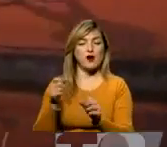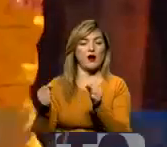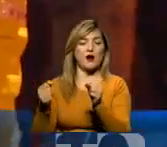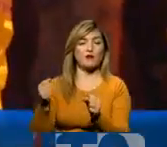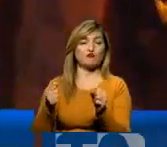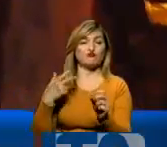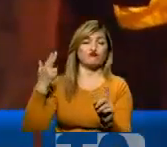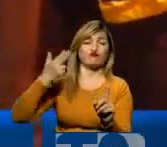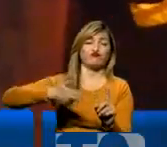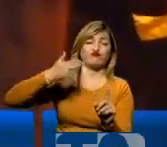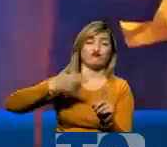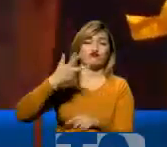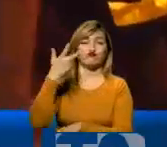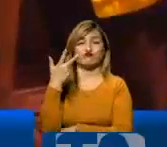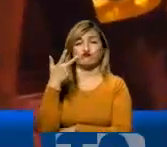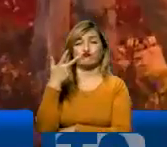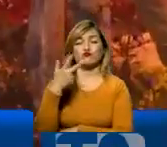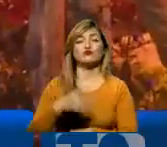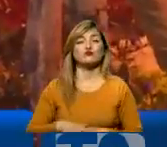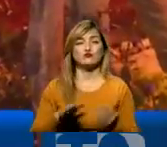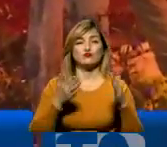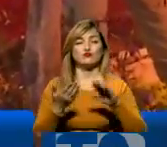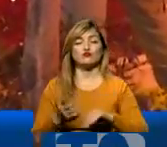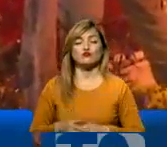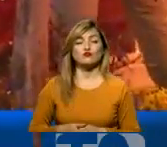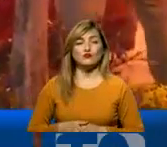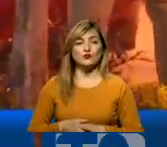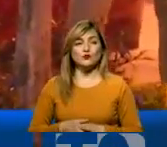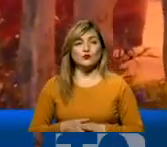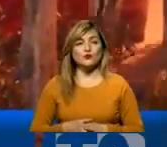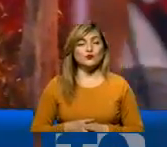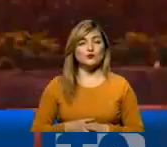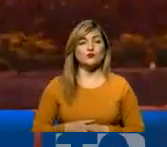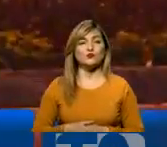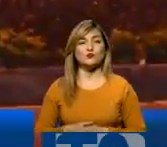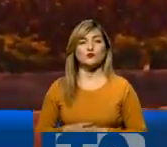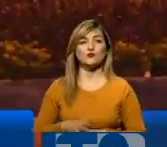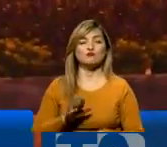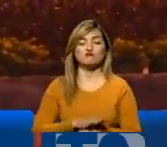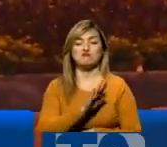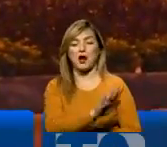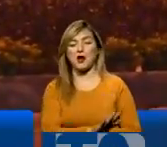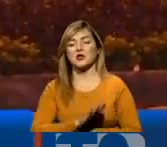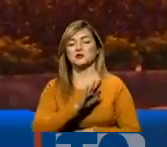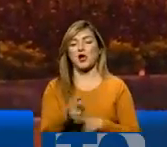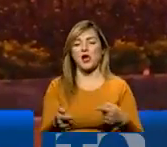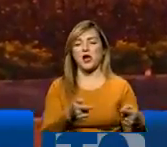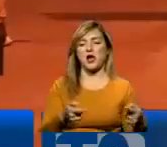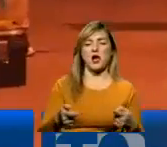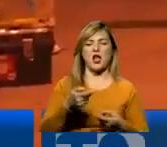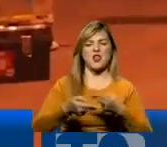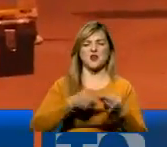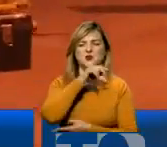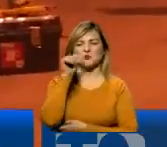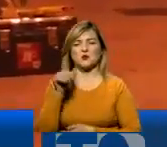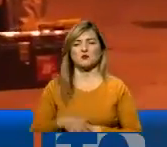vehículo y recibió tres impactos de bala con los que perdió la vida. Esta vez el crimen respondería a un ajuste de cuentas o guerra entre bandas, y aún